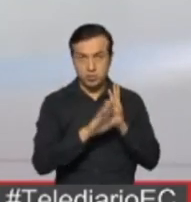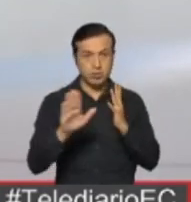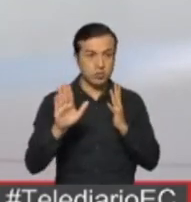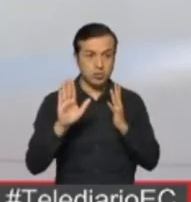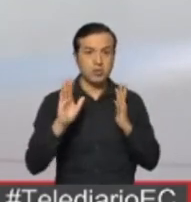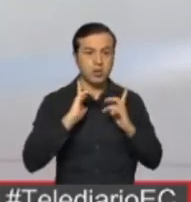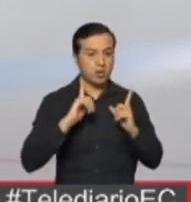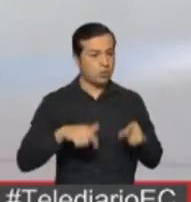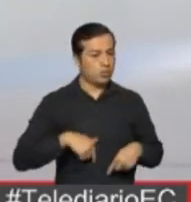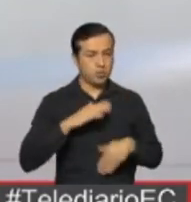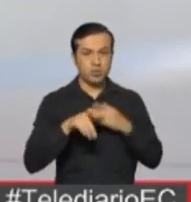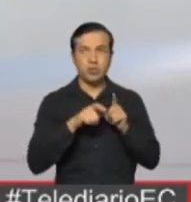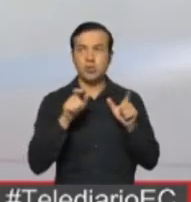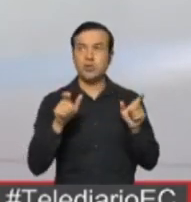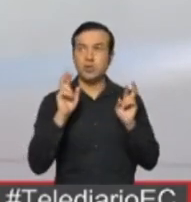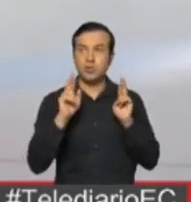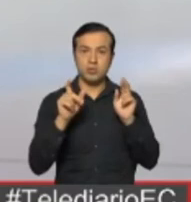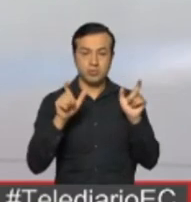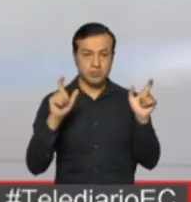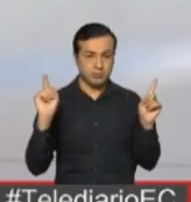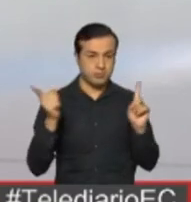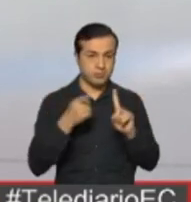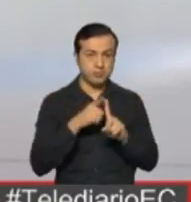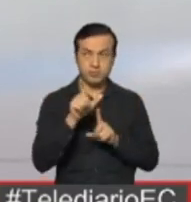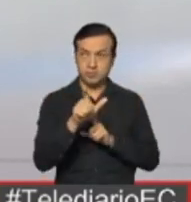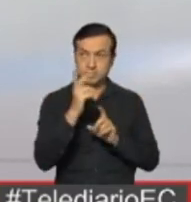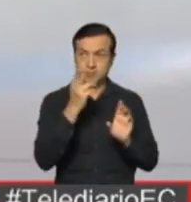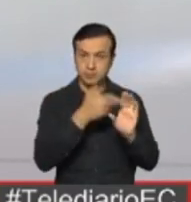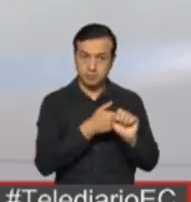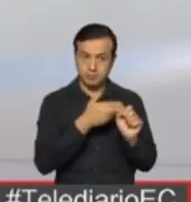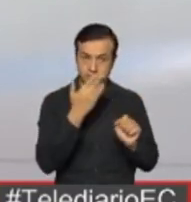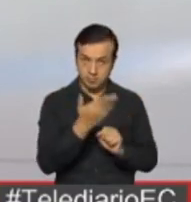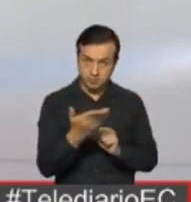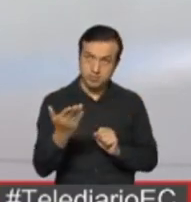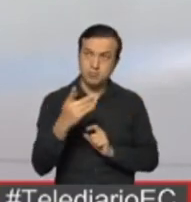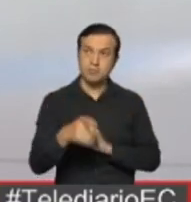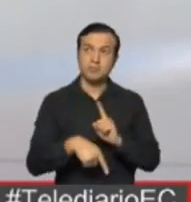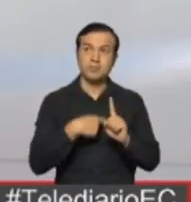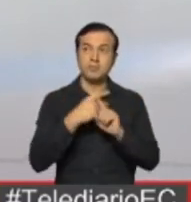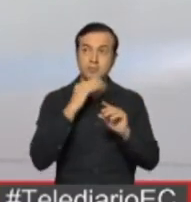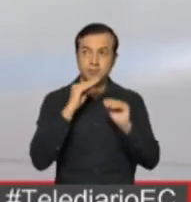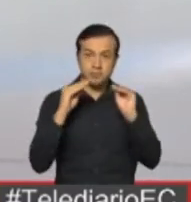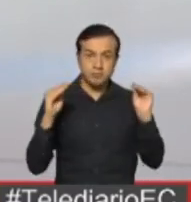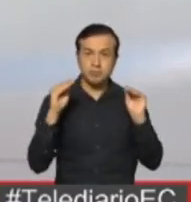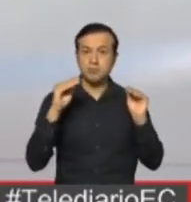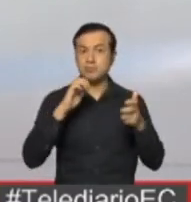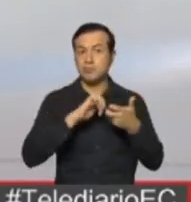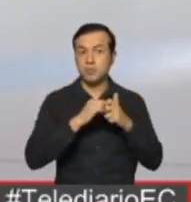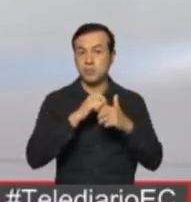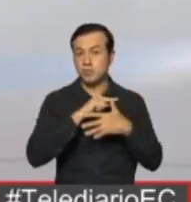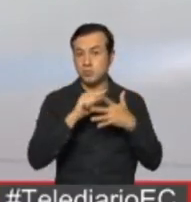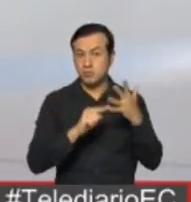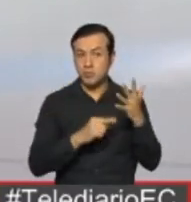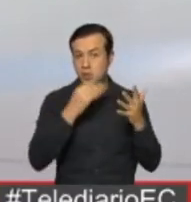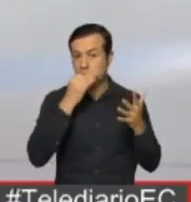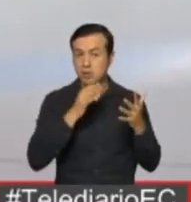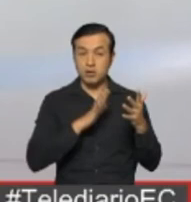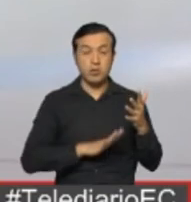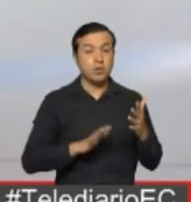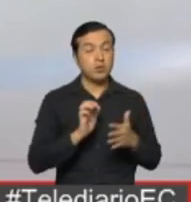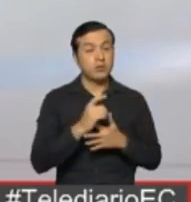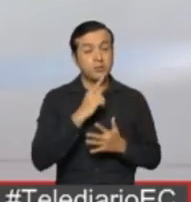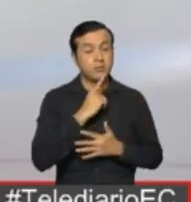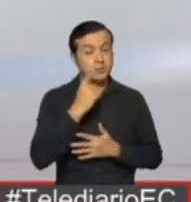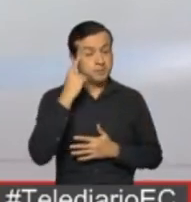así es que esperamos que primero contar con su presencia y luego ver cómo está la problemática de manera real en nuestro país